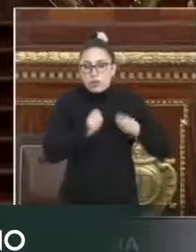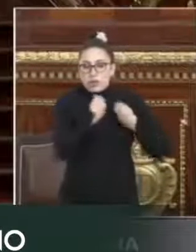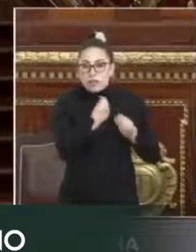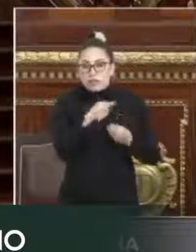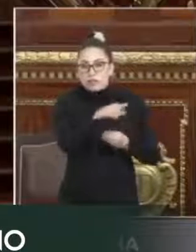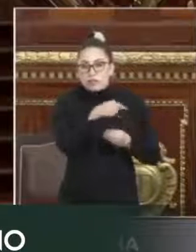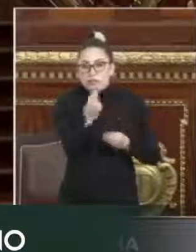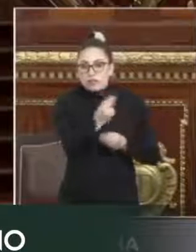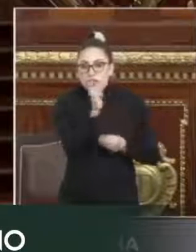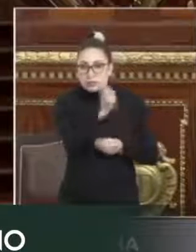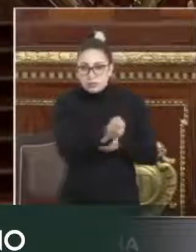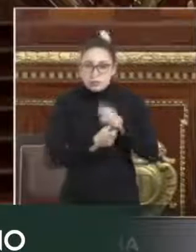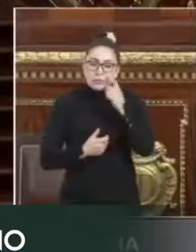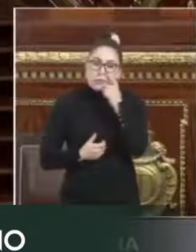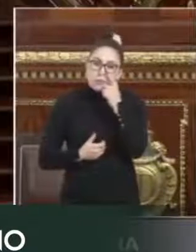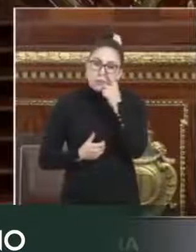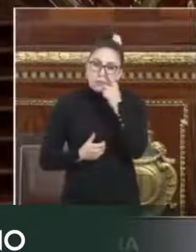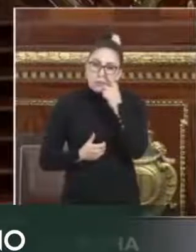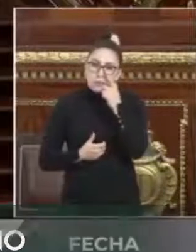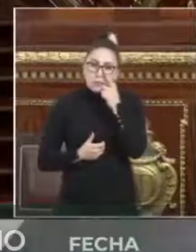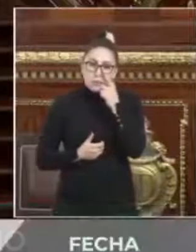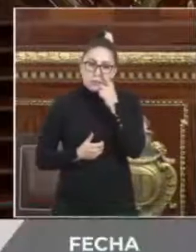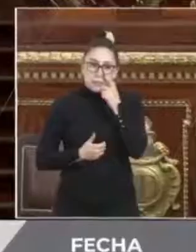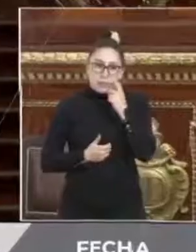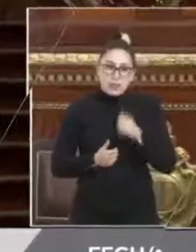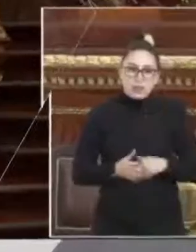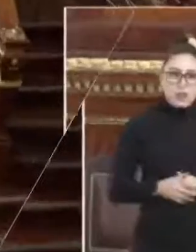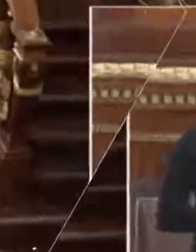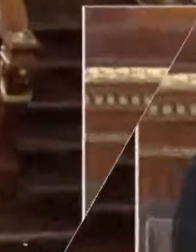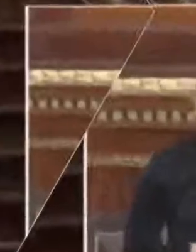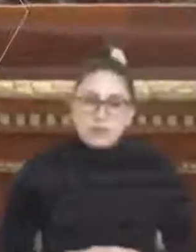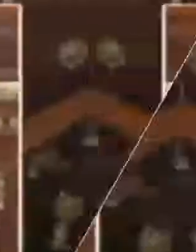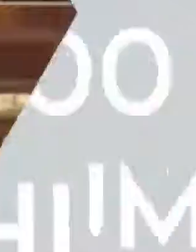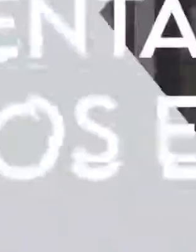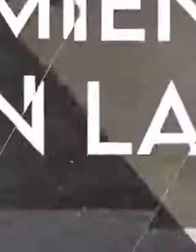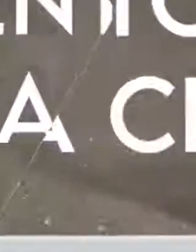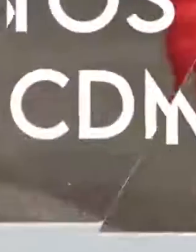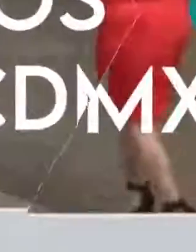esté en abandono y sufra maltrato en la UMA.